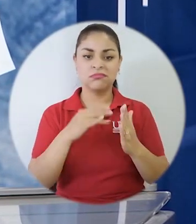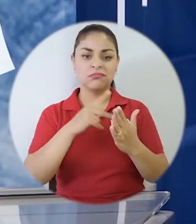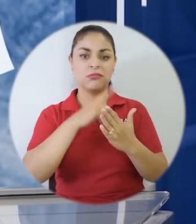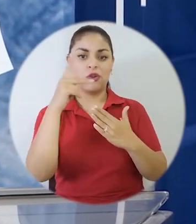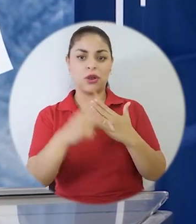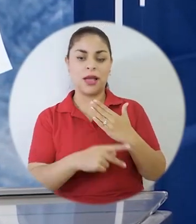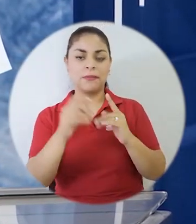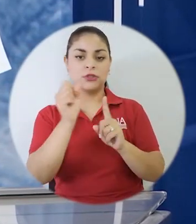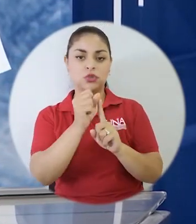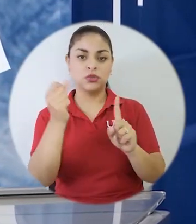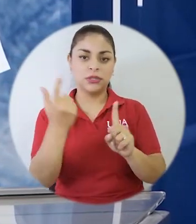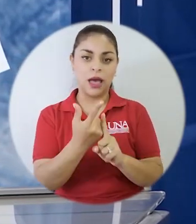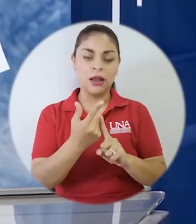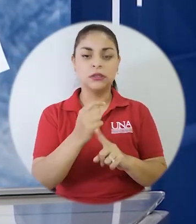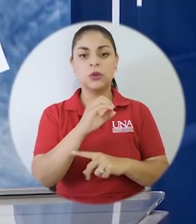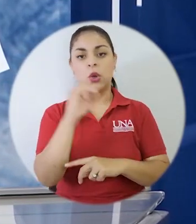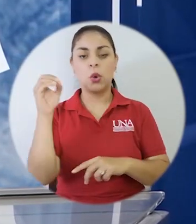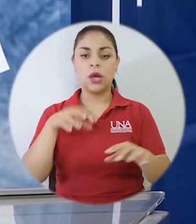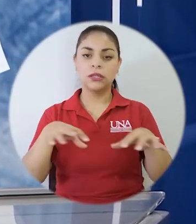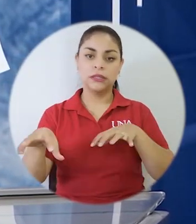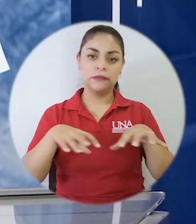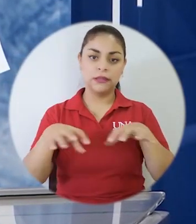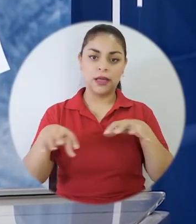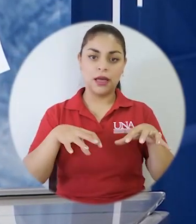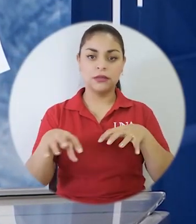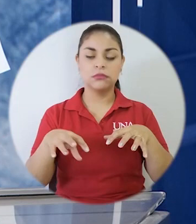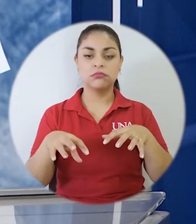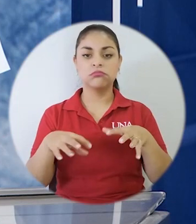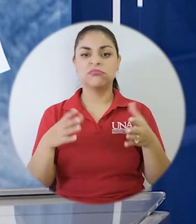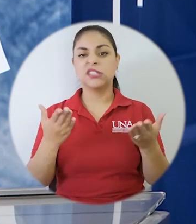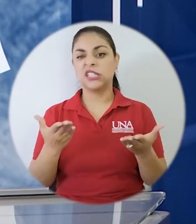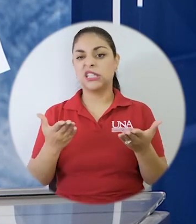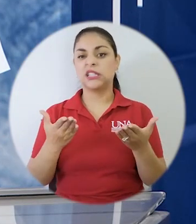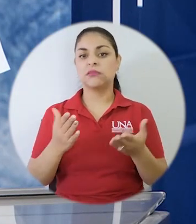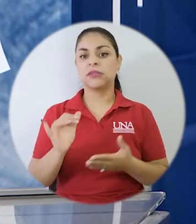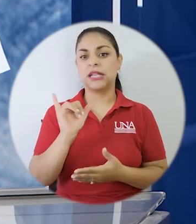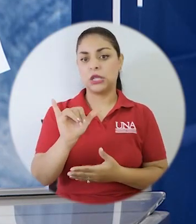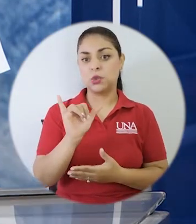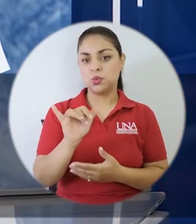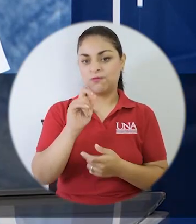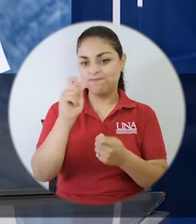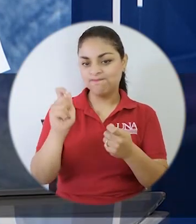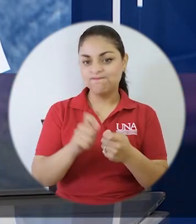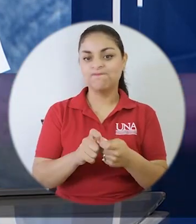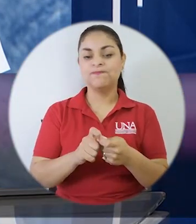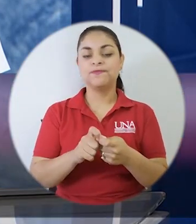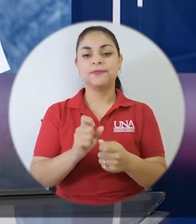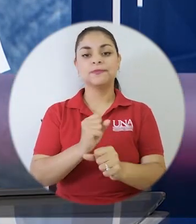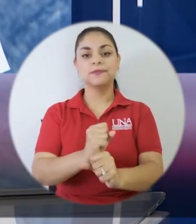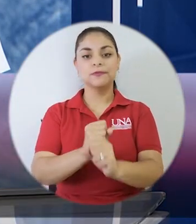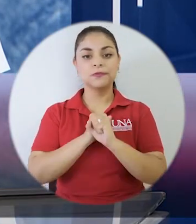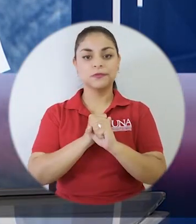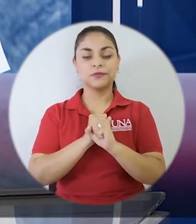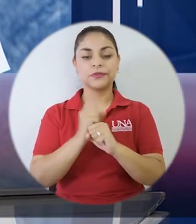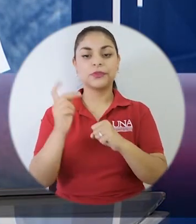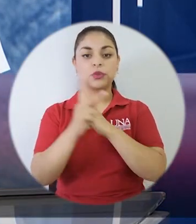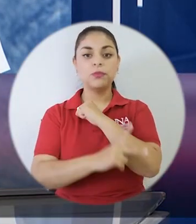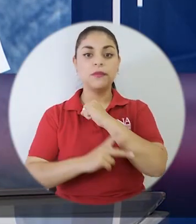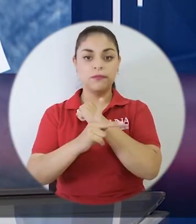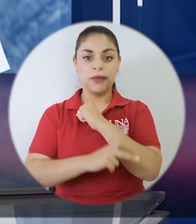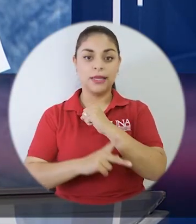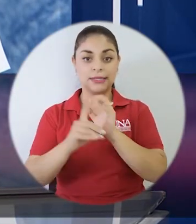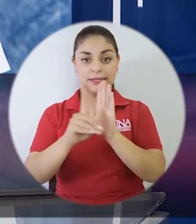Afectando programas sociales o actividades que son las que precisamente han garantizado